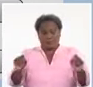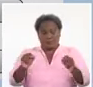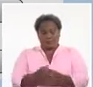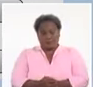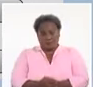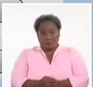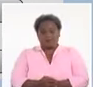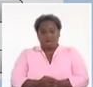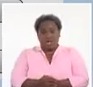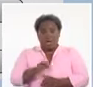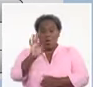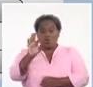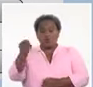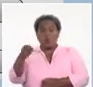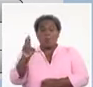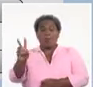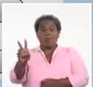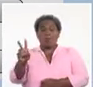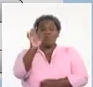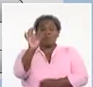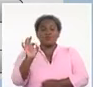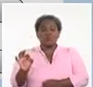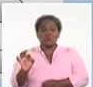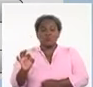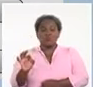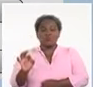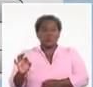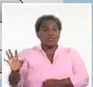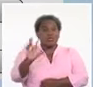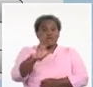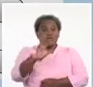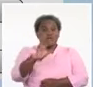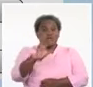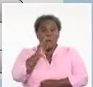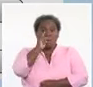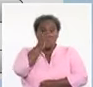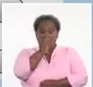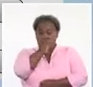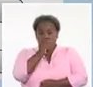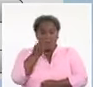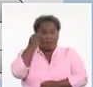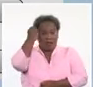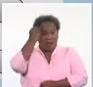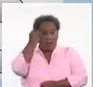que el 8,2% de todas las muestras analizadas ayer en Cuba